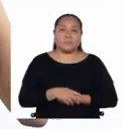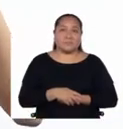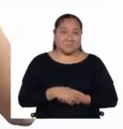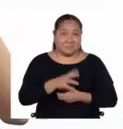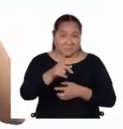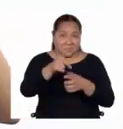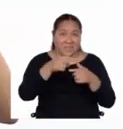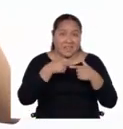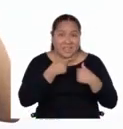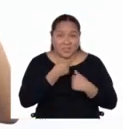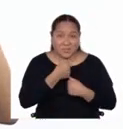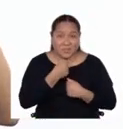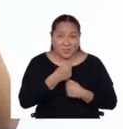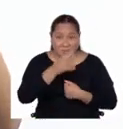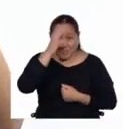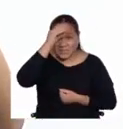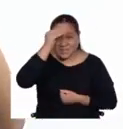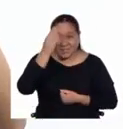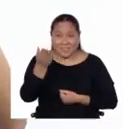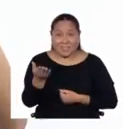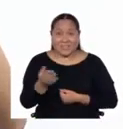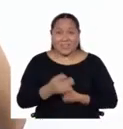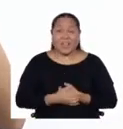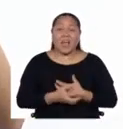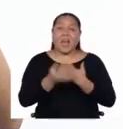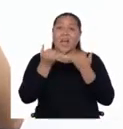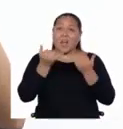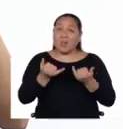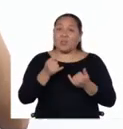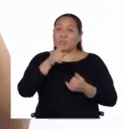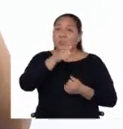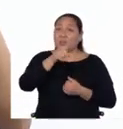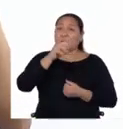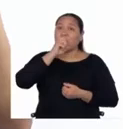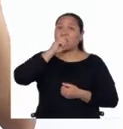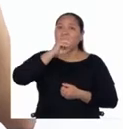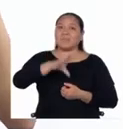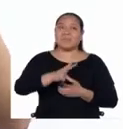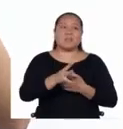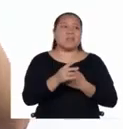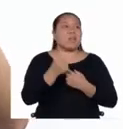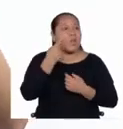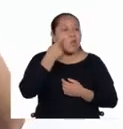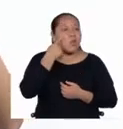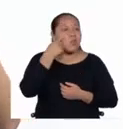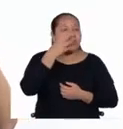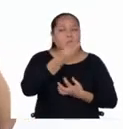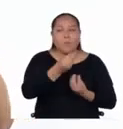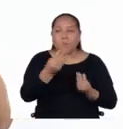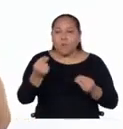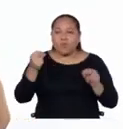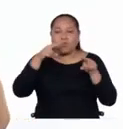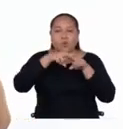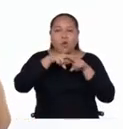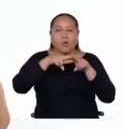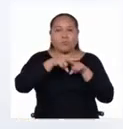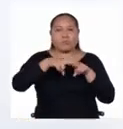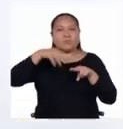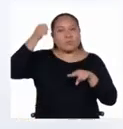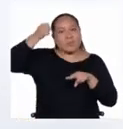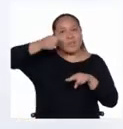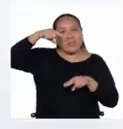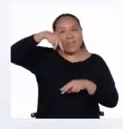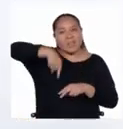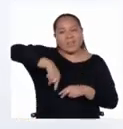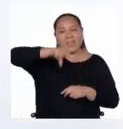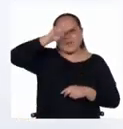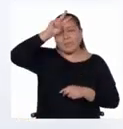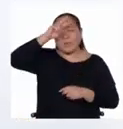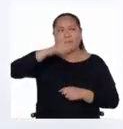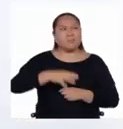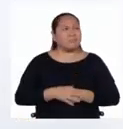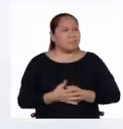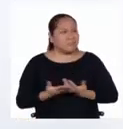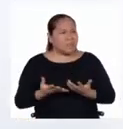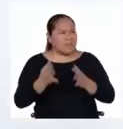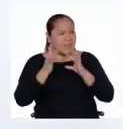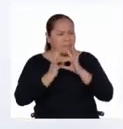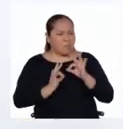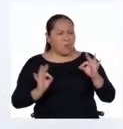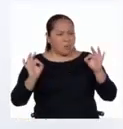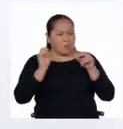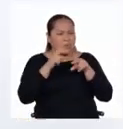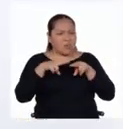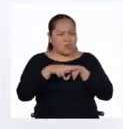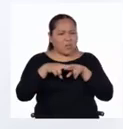¿Y qué tal, chicas y chicos? Ahora sí pueden decir que conocen muchísimo acerca de los ferrocarriles del Perú. Oye, qué importantes fueron